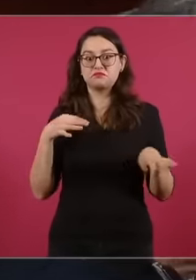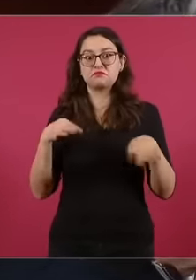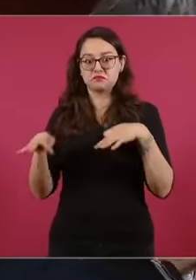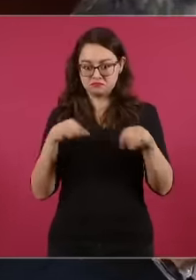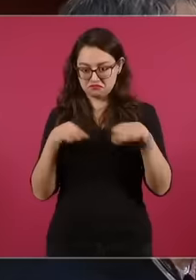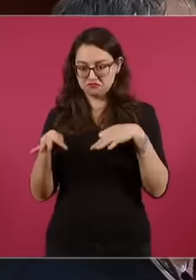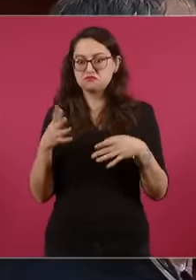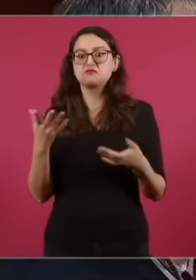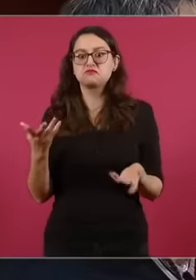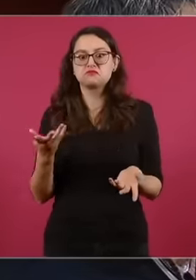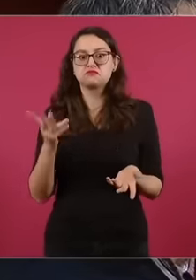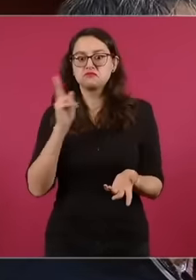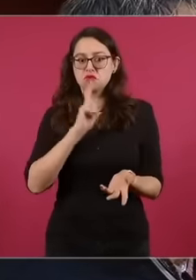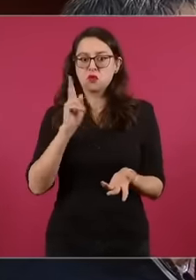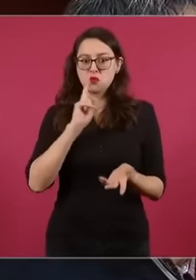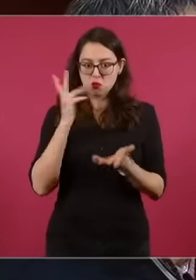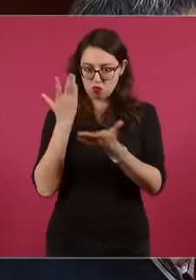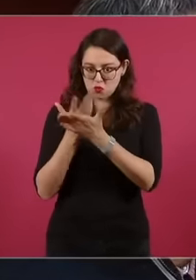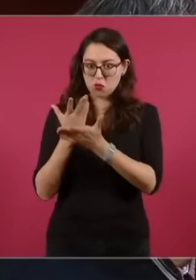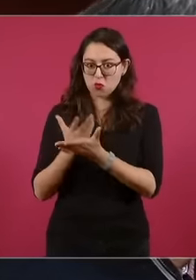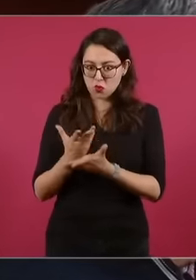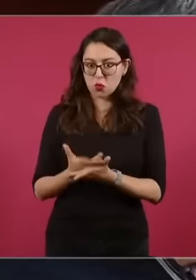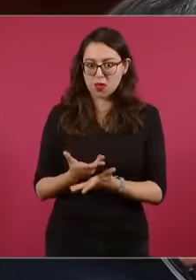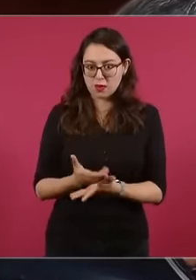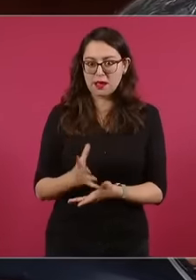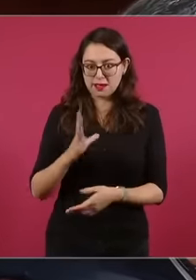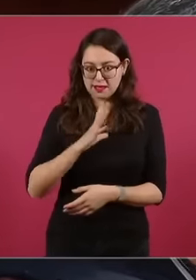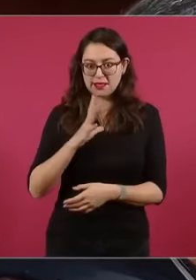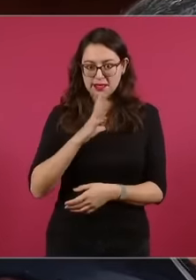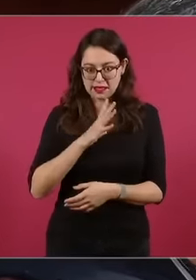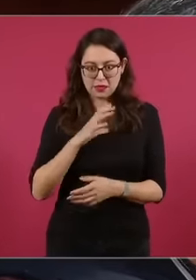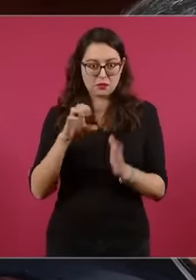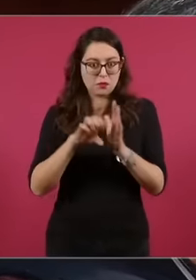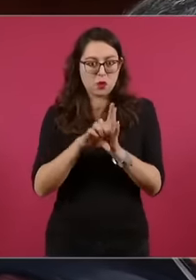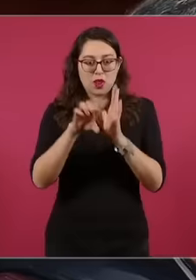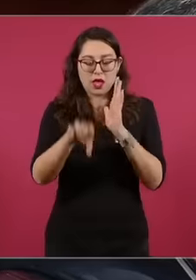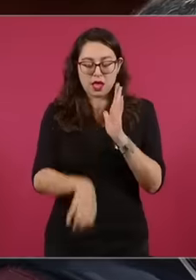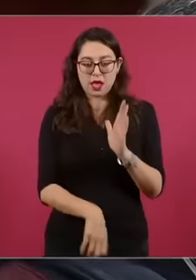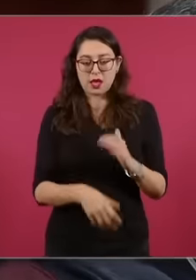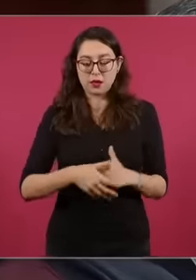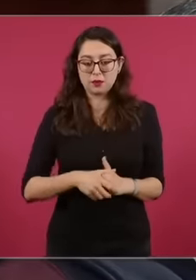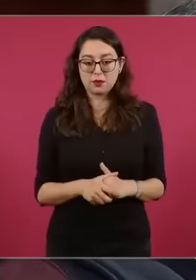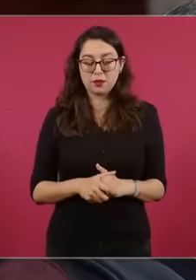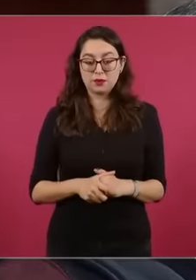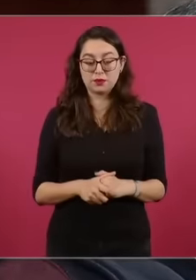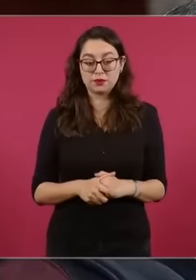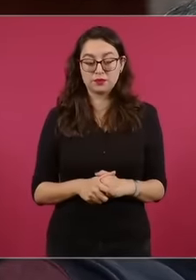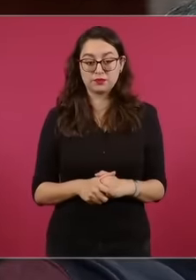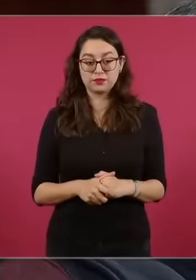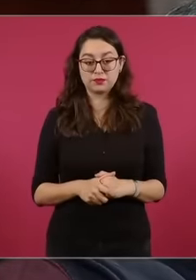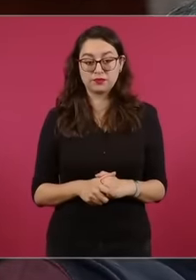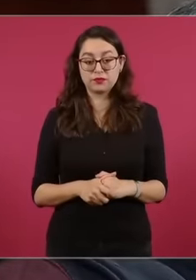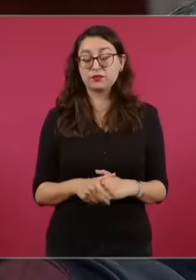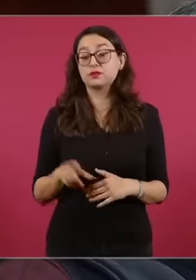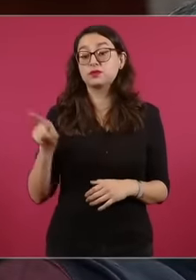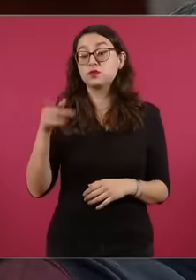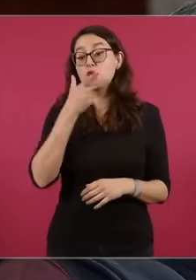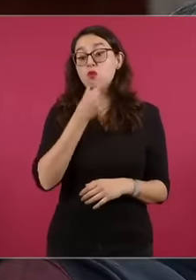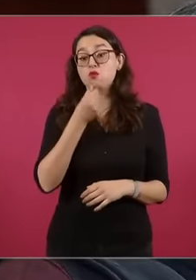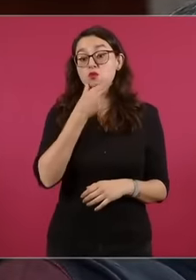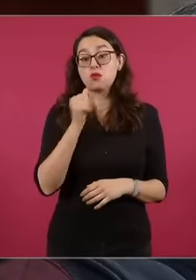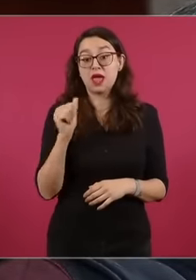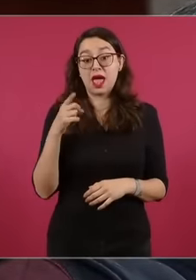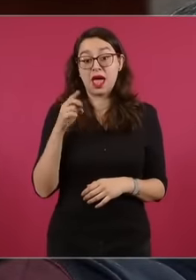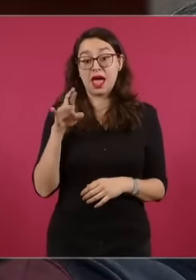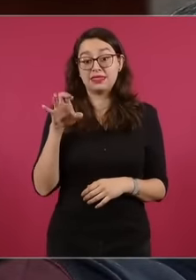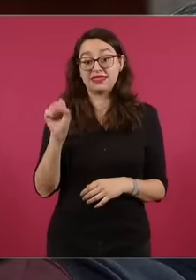pruebas, me mandaron algunas, son, por ejemplo, Andrés Beltramo, que tiene 15 años en el